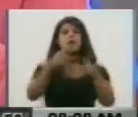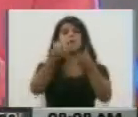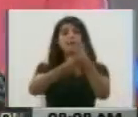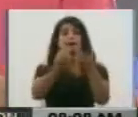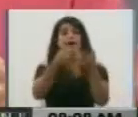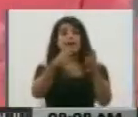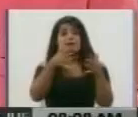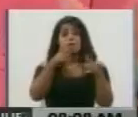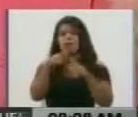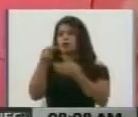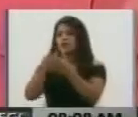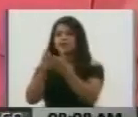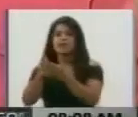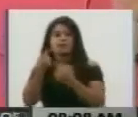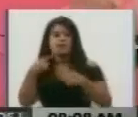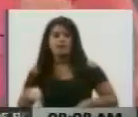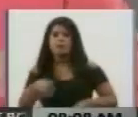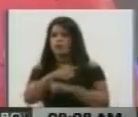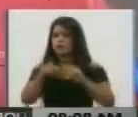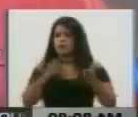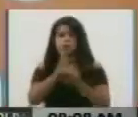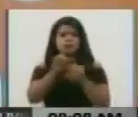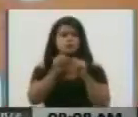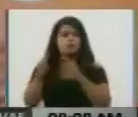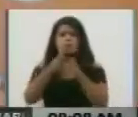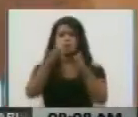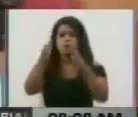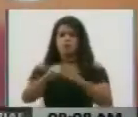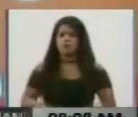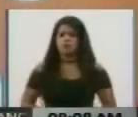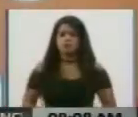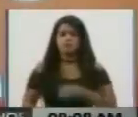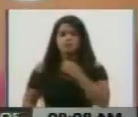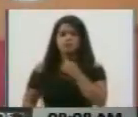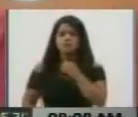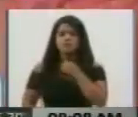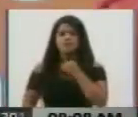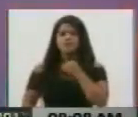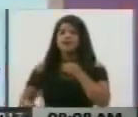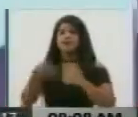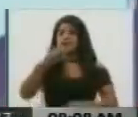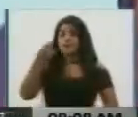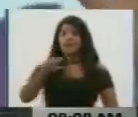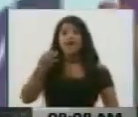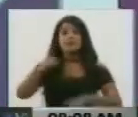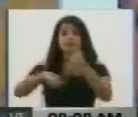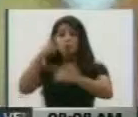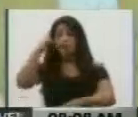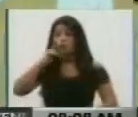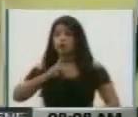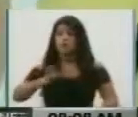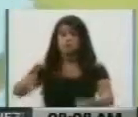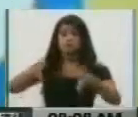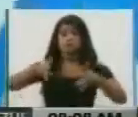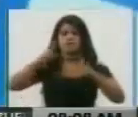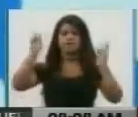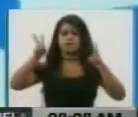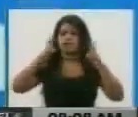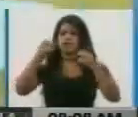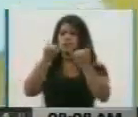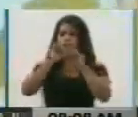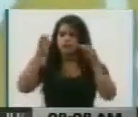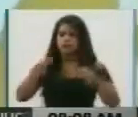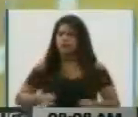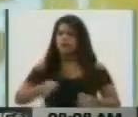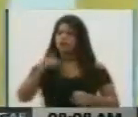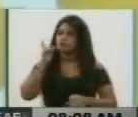y el curso de la historia sigue andando. Forma parte de ese mismo curso. Así como tú dices, después juega... Bolívar regresó victorioso y la independencia es una realidad, y nosotros